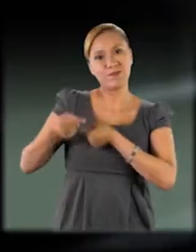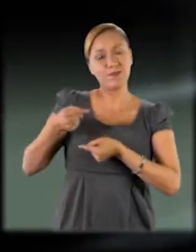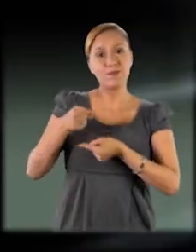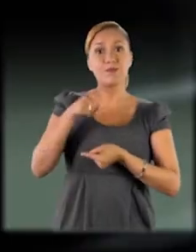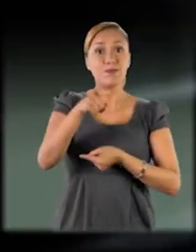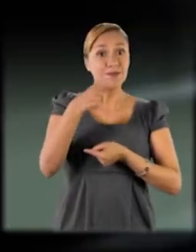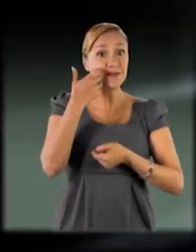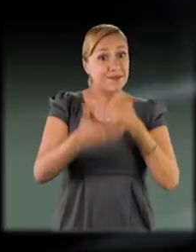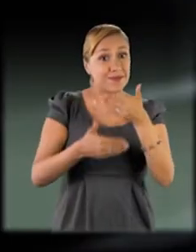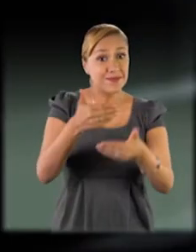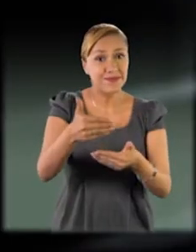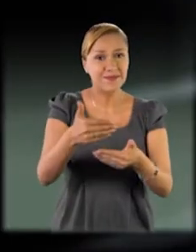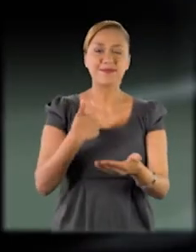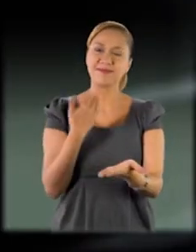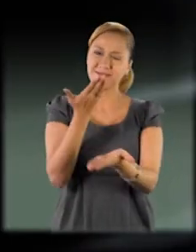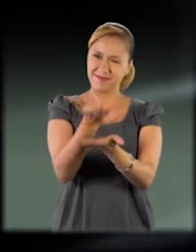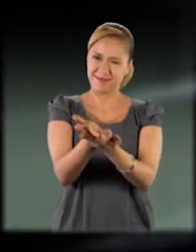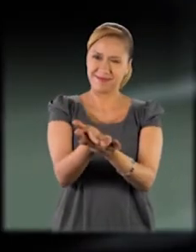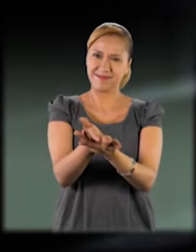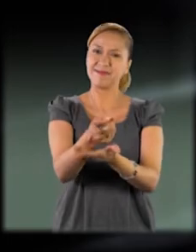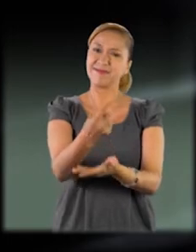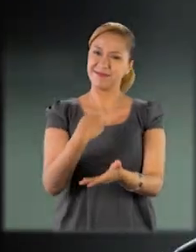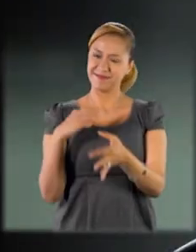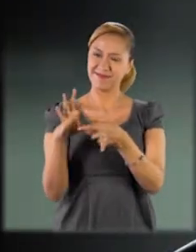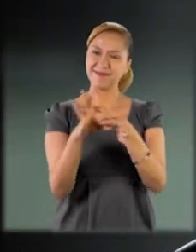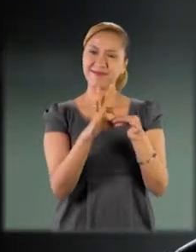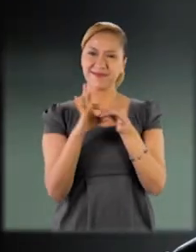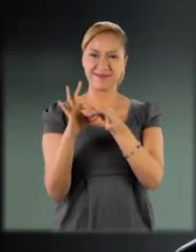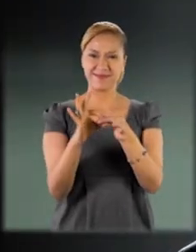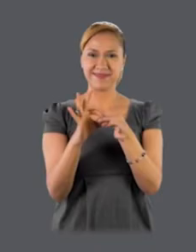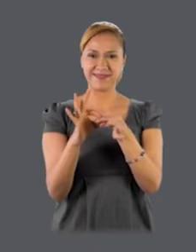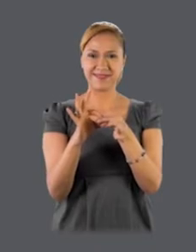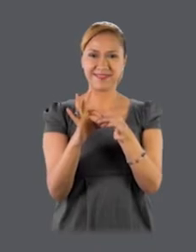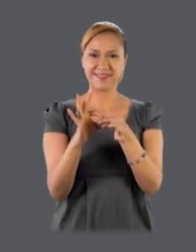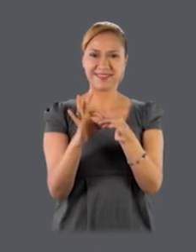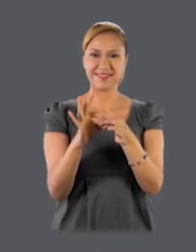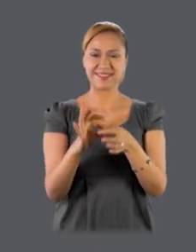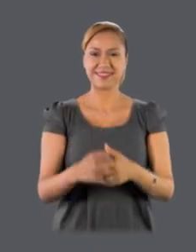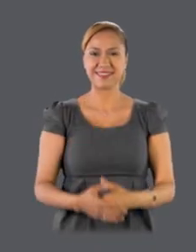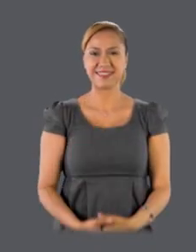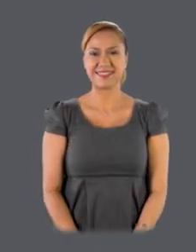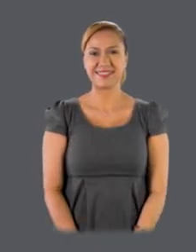no retroceder. Y si de avanzar se trata, yo te pido que avancemos juntos.